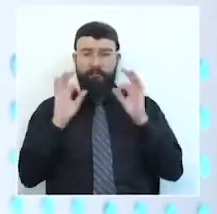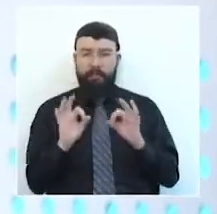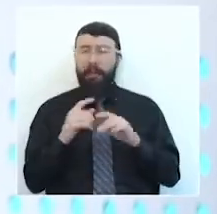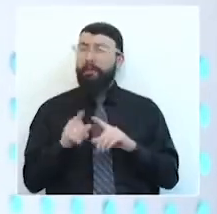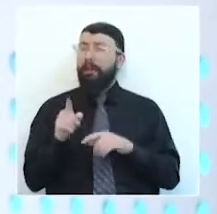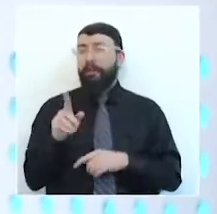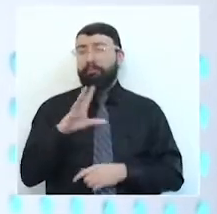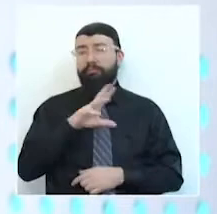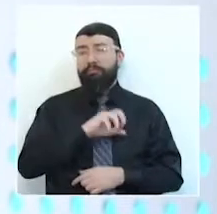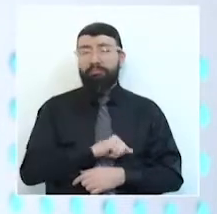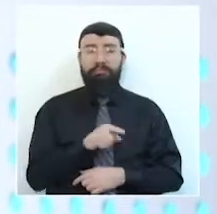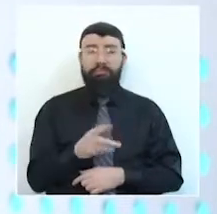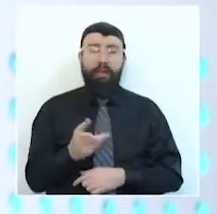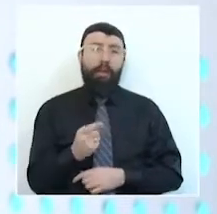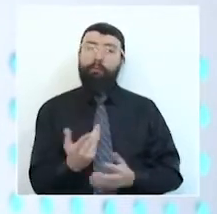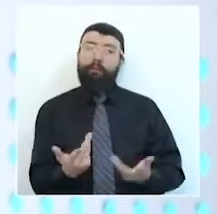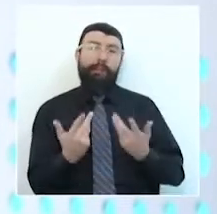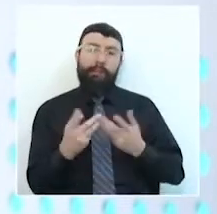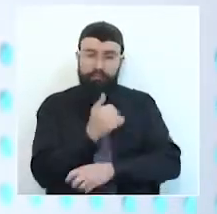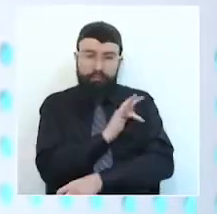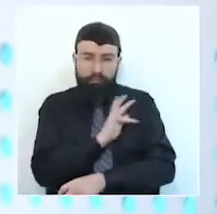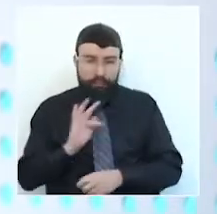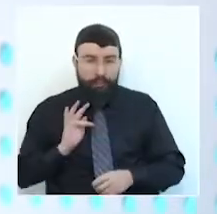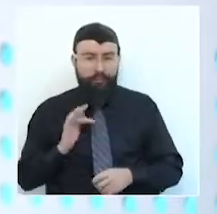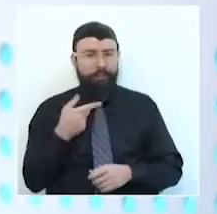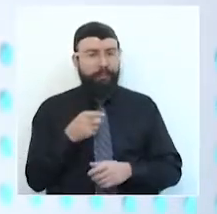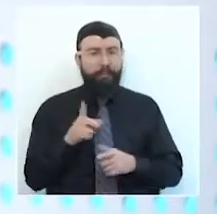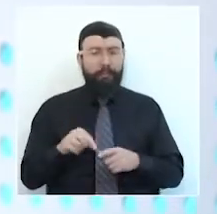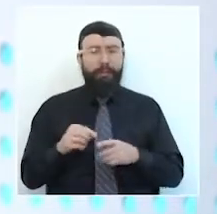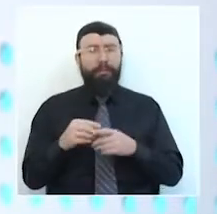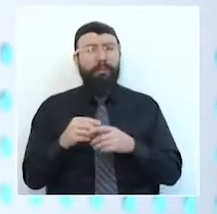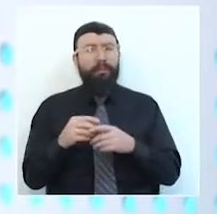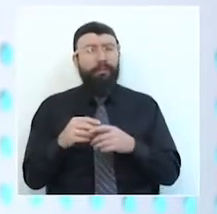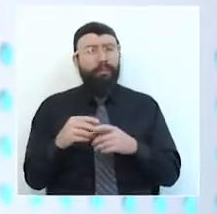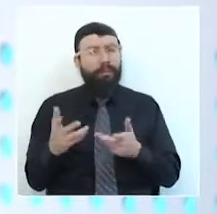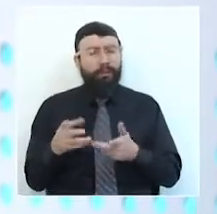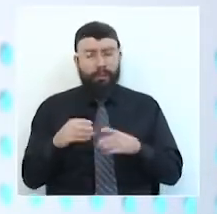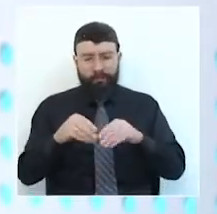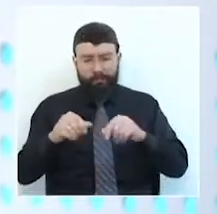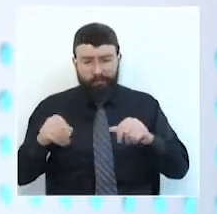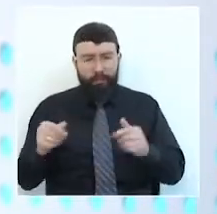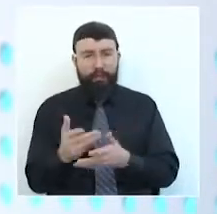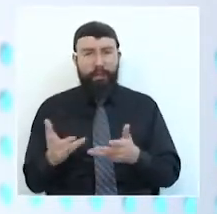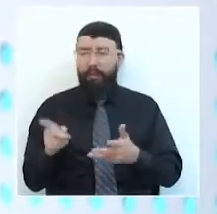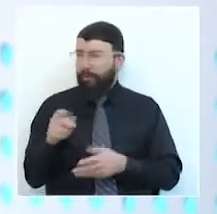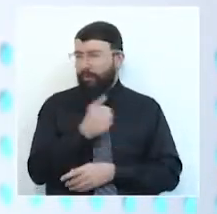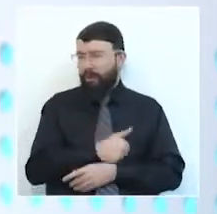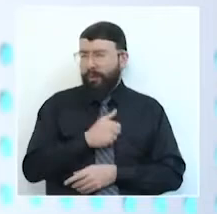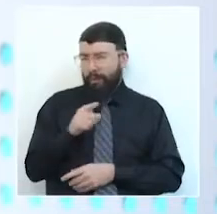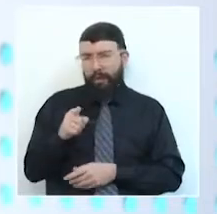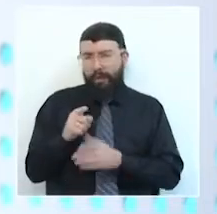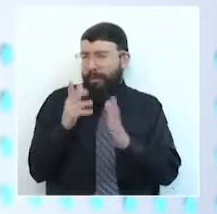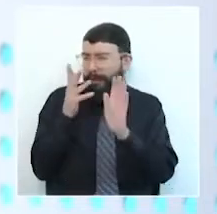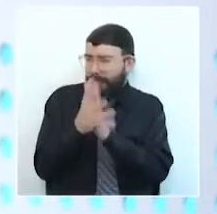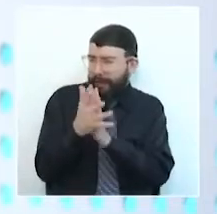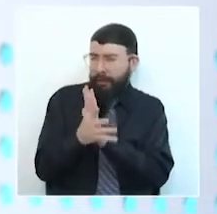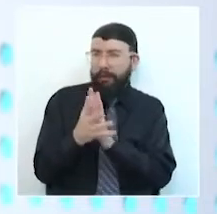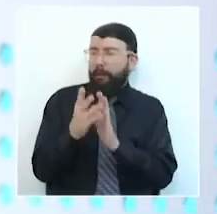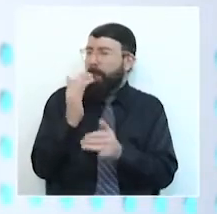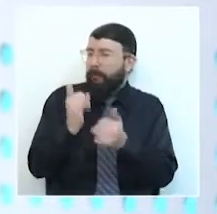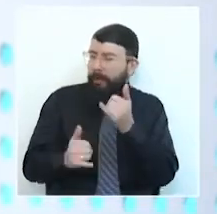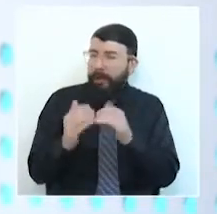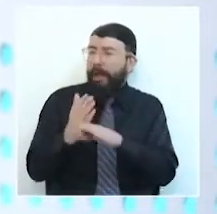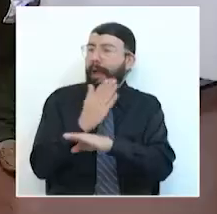triste no nos lo enseñan en las universidades pero yo quiero que ustedes nos dejen ese mensaje final theresa